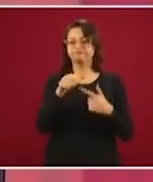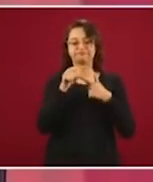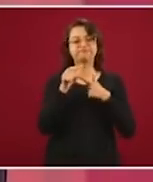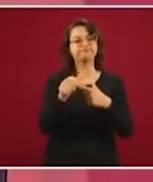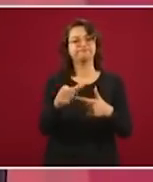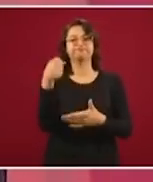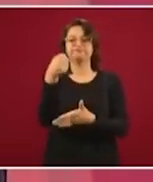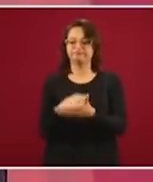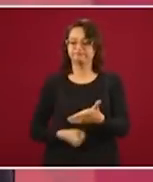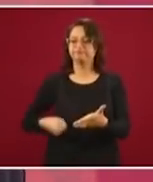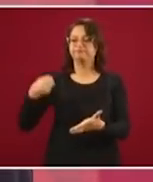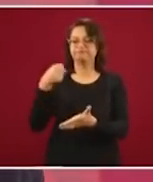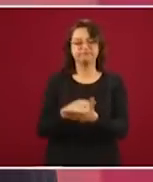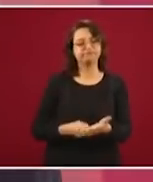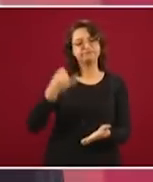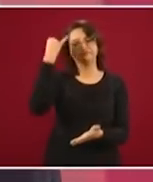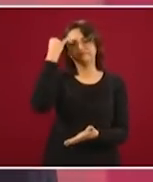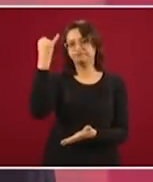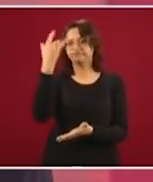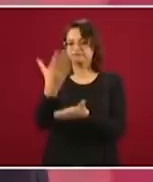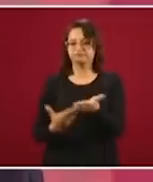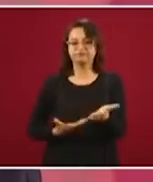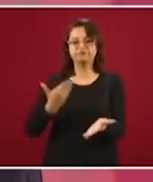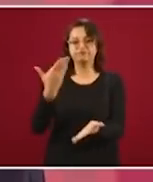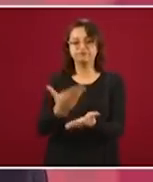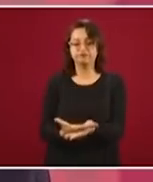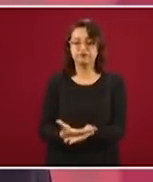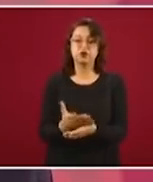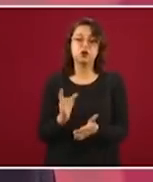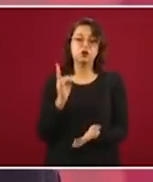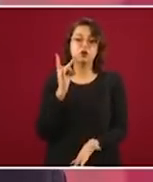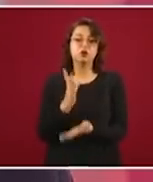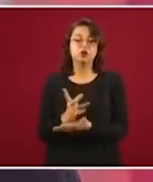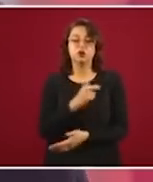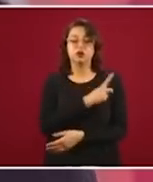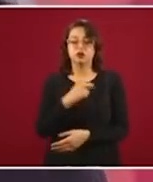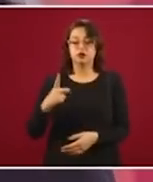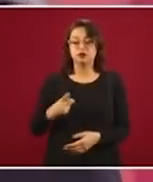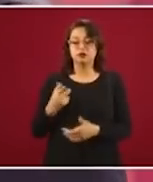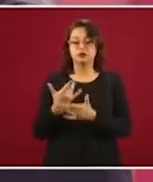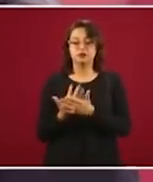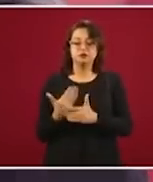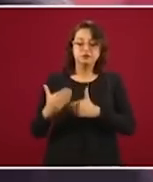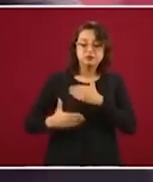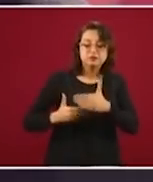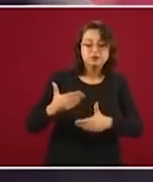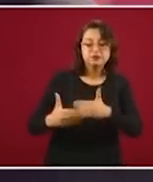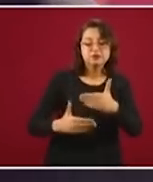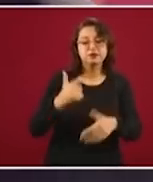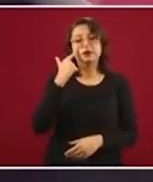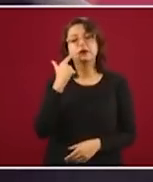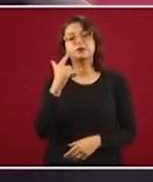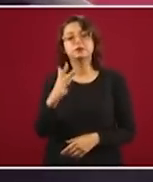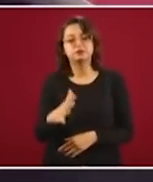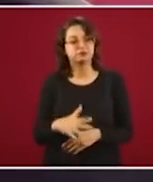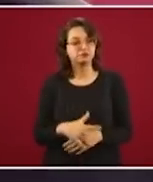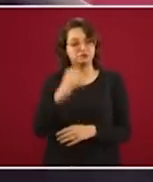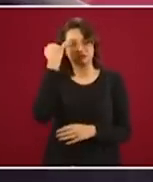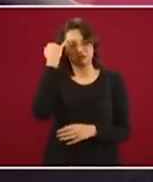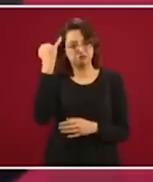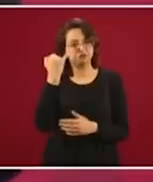iniciativa. Más vamos a esperar unos días más y va una